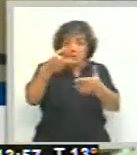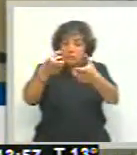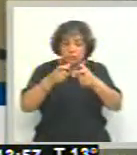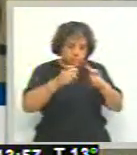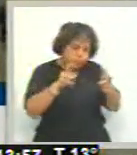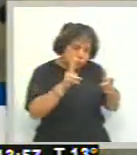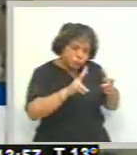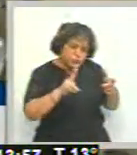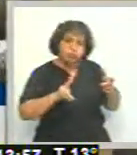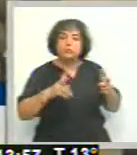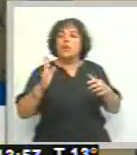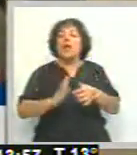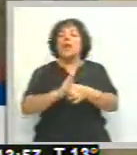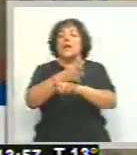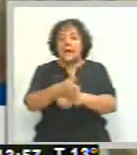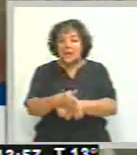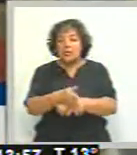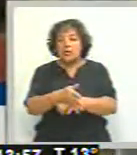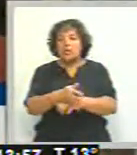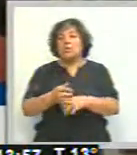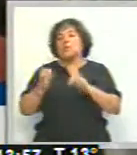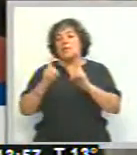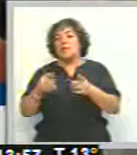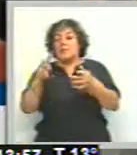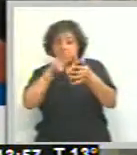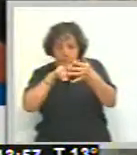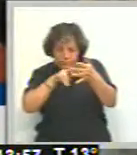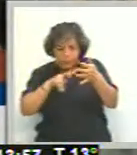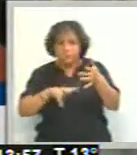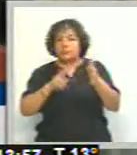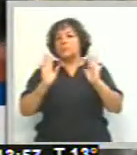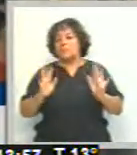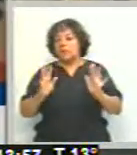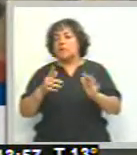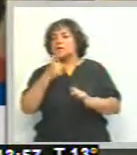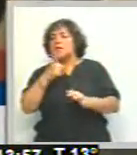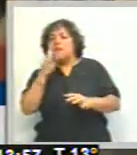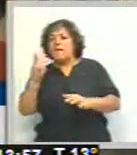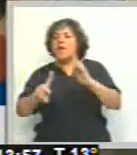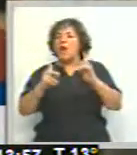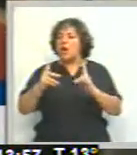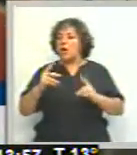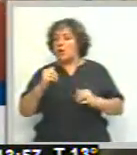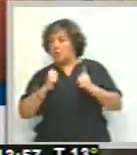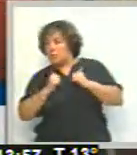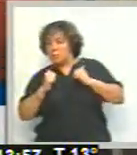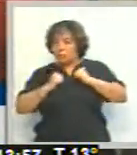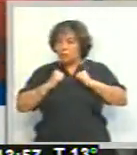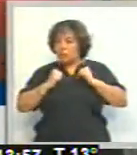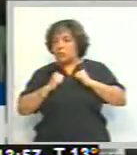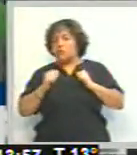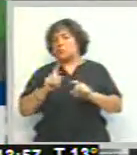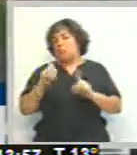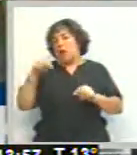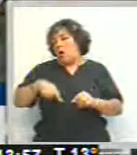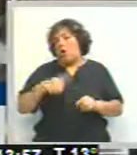están las partes de ingresos de la guardia y se están analizando se logró ver a alguien sospechoso Juan por el momento no podríamos